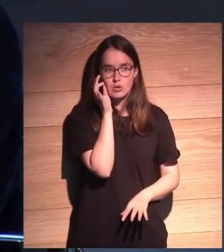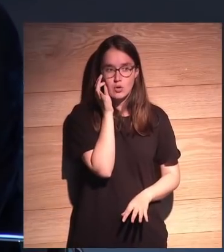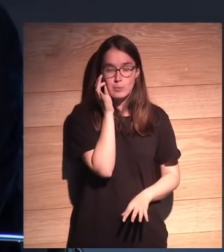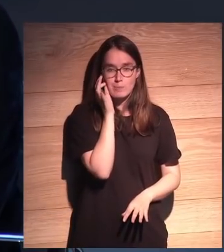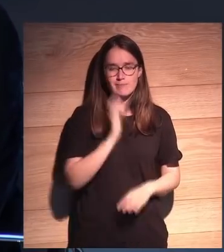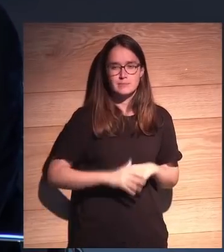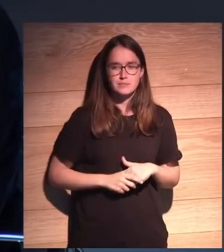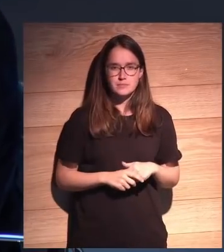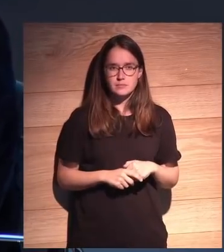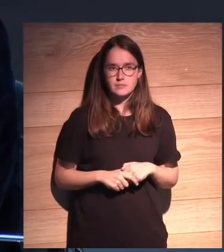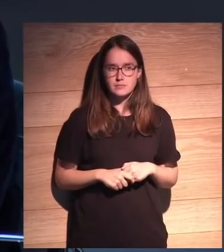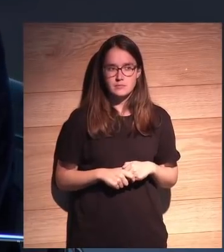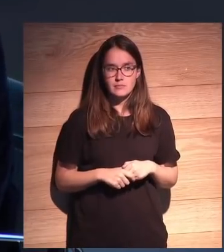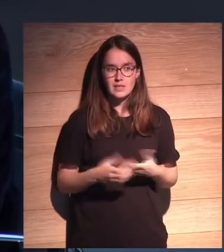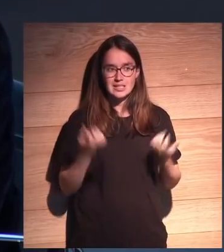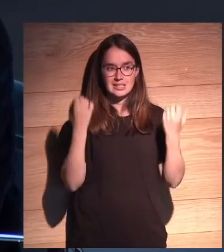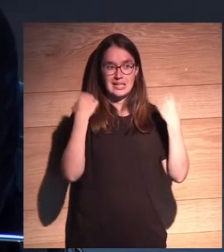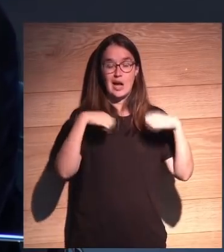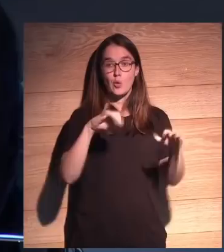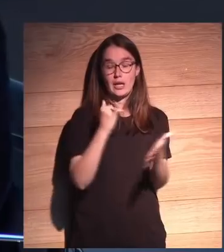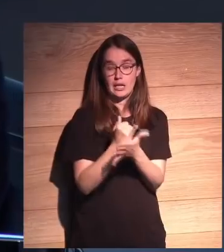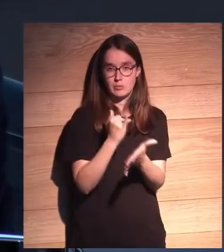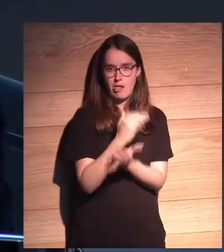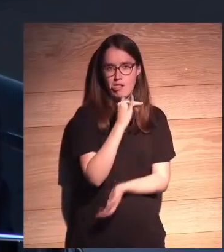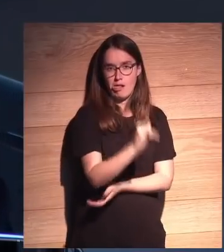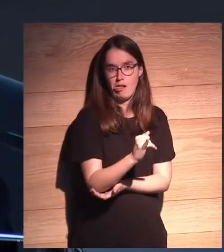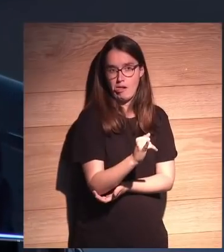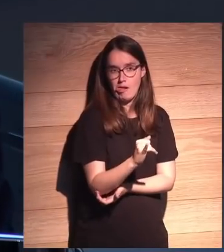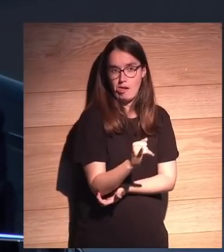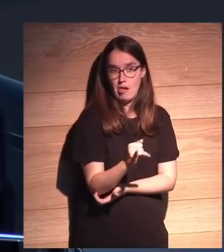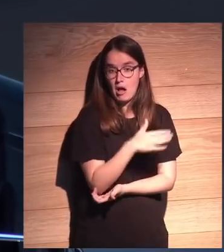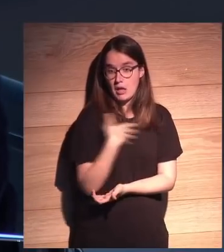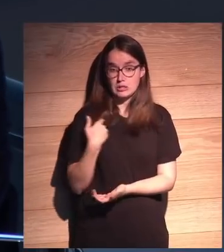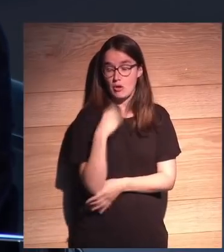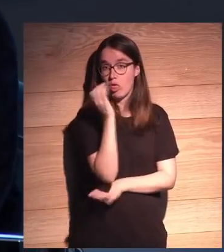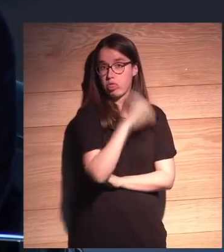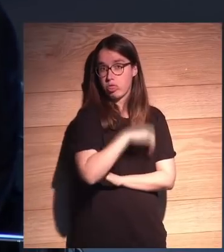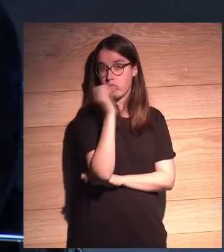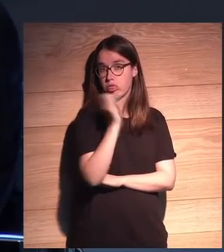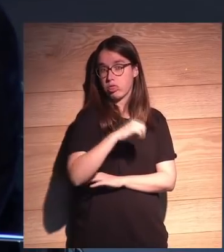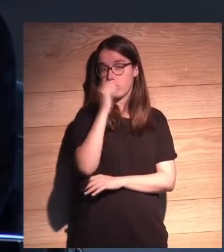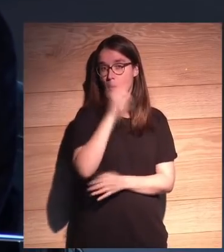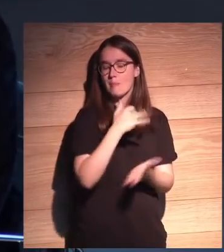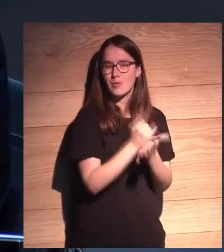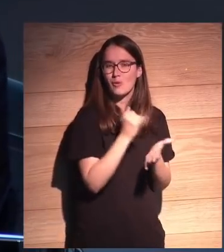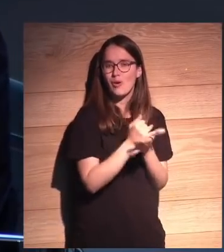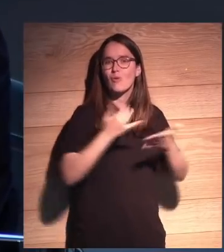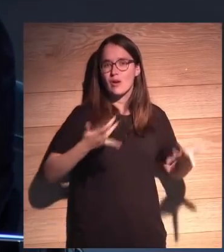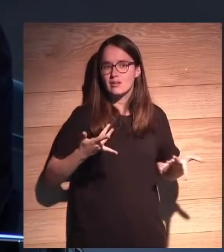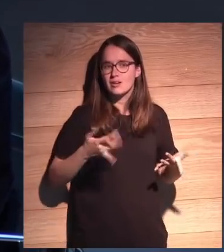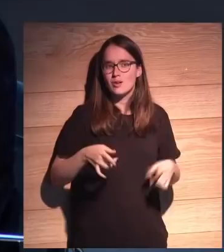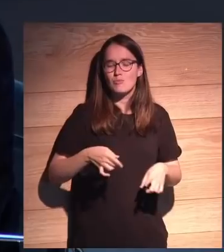humana. Entonces, aunque estaban las pruebas ahí, nadie había querido mirarlas, las pruebas de que